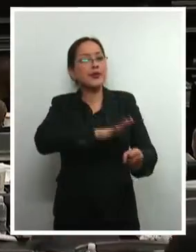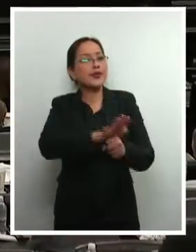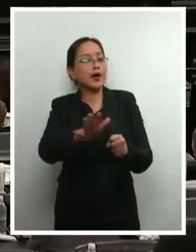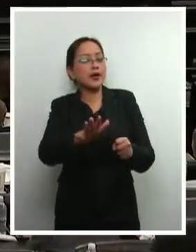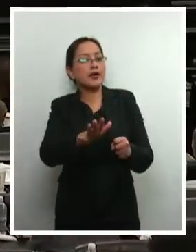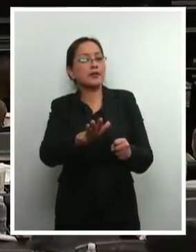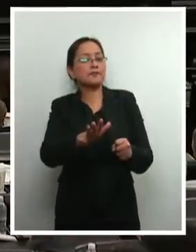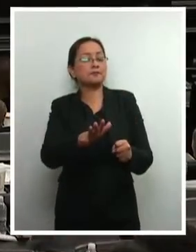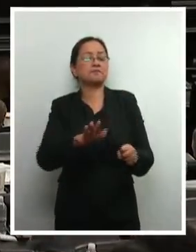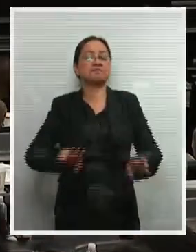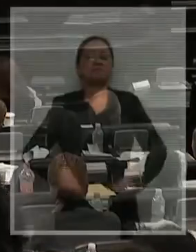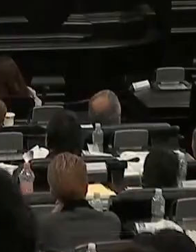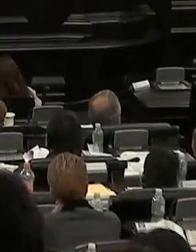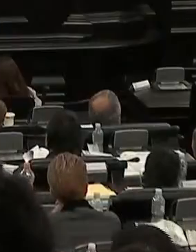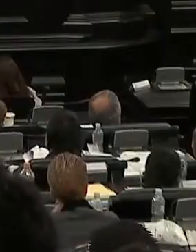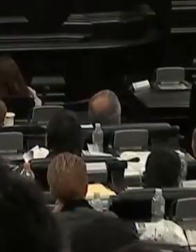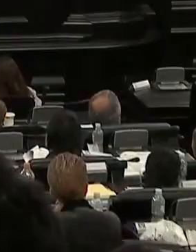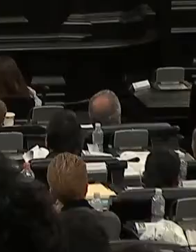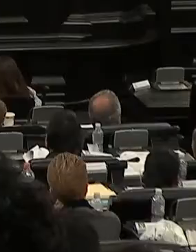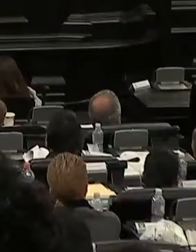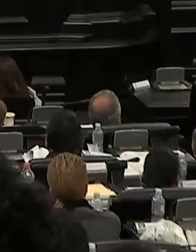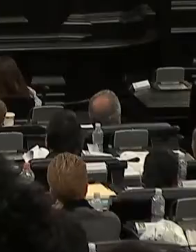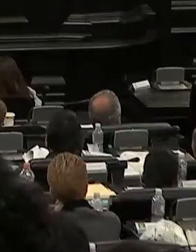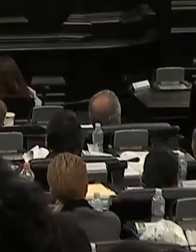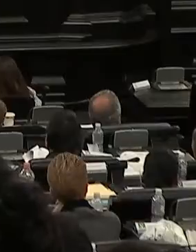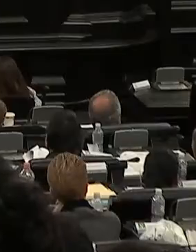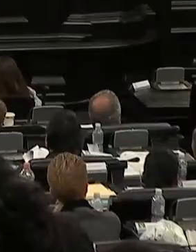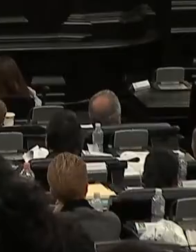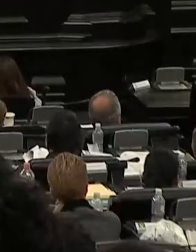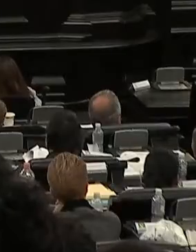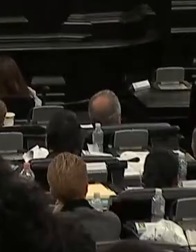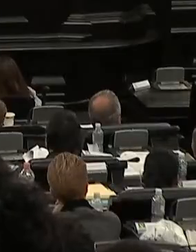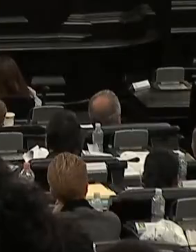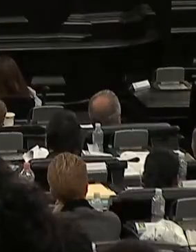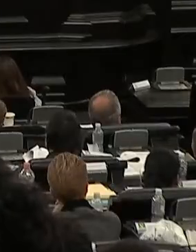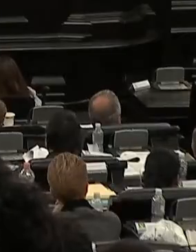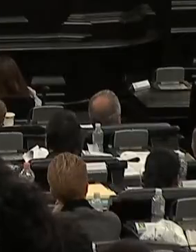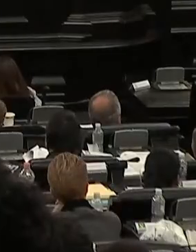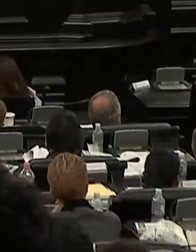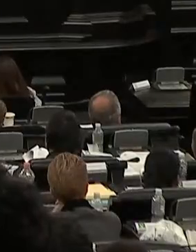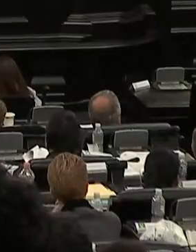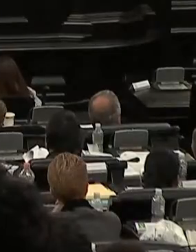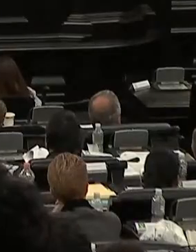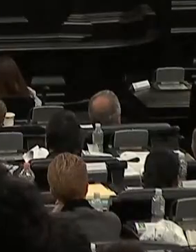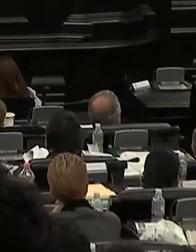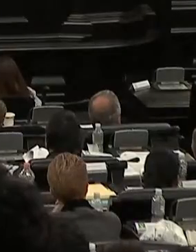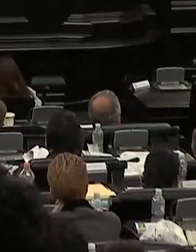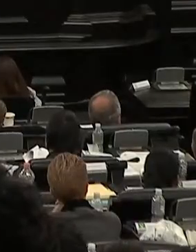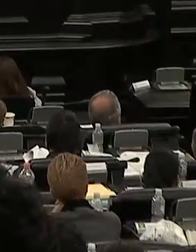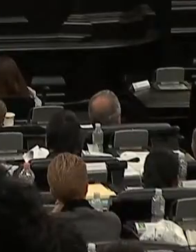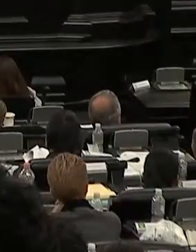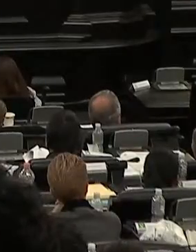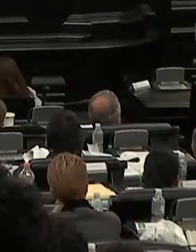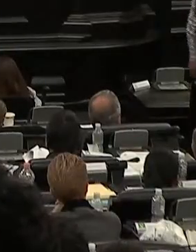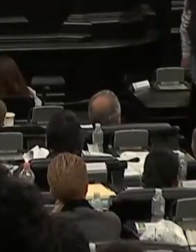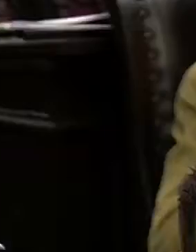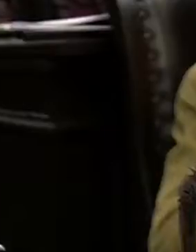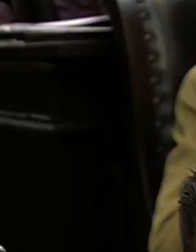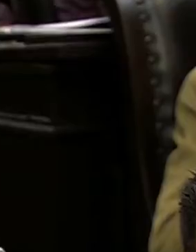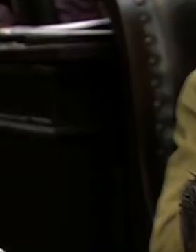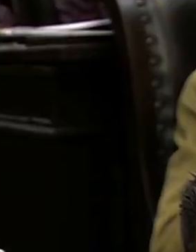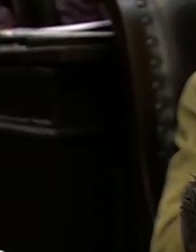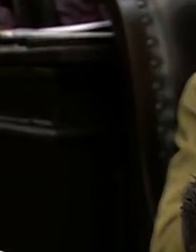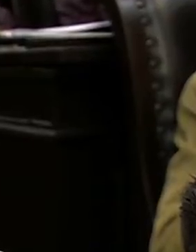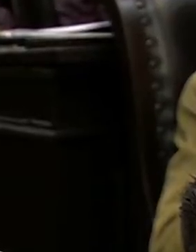a comportarse como si estuvieran en San Lázaro. Y no están en San Lázaro, están en la Ciudad de